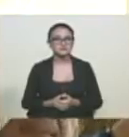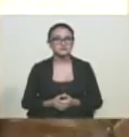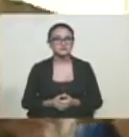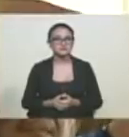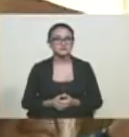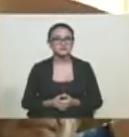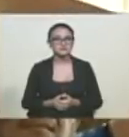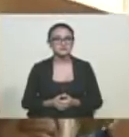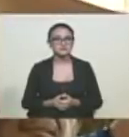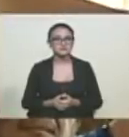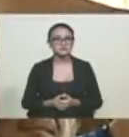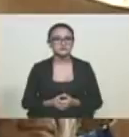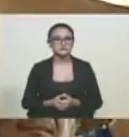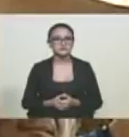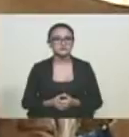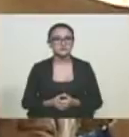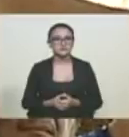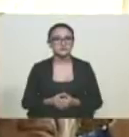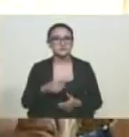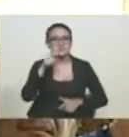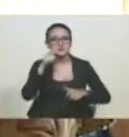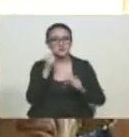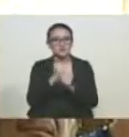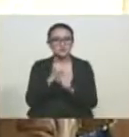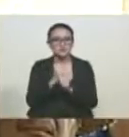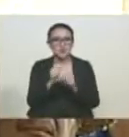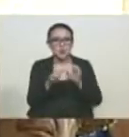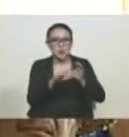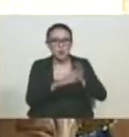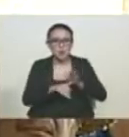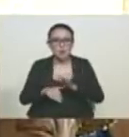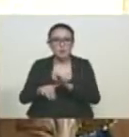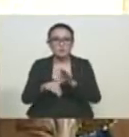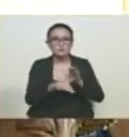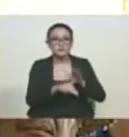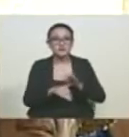que aunado a funcionarios corruptos